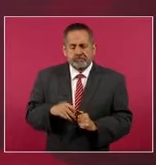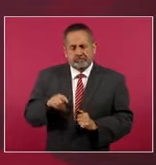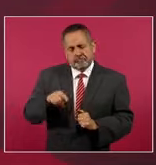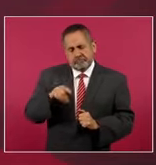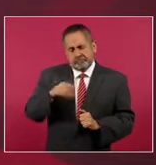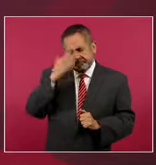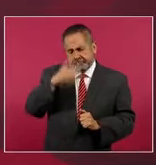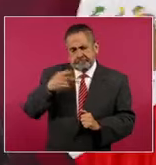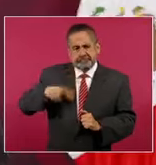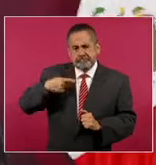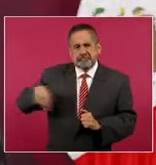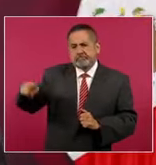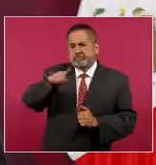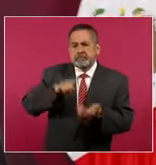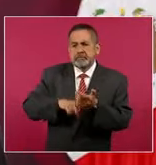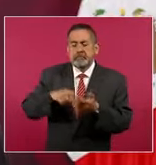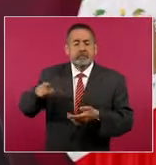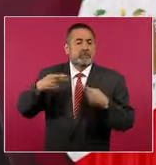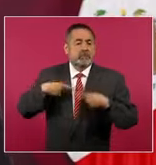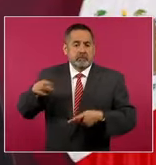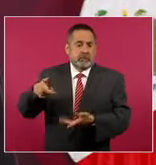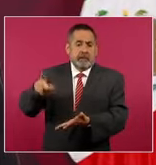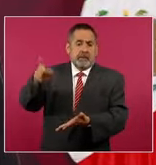comúnmente, paga impuestos,